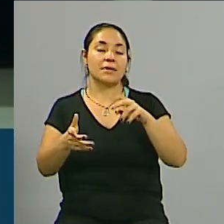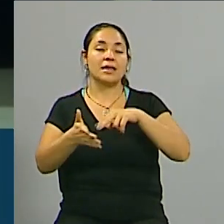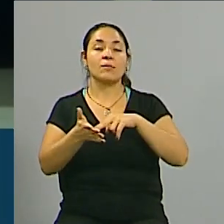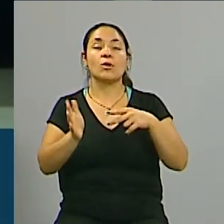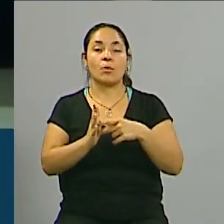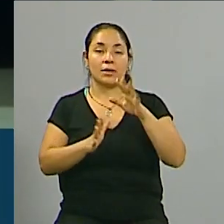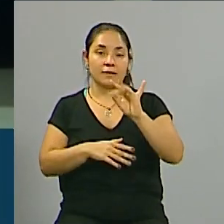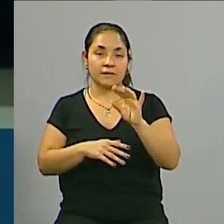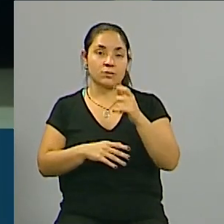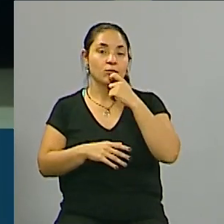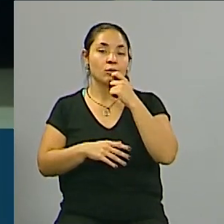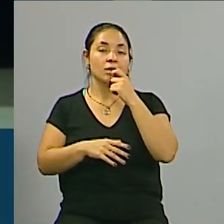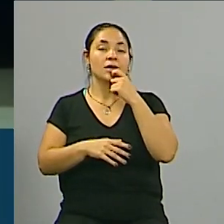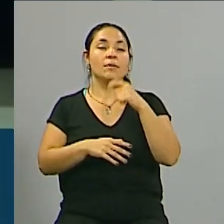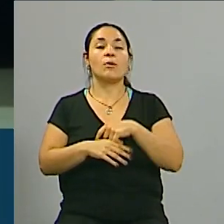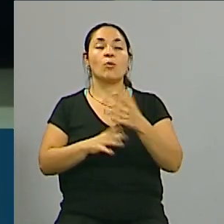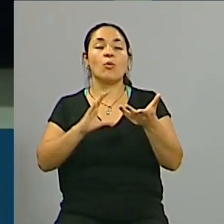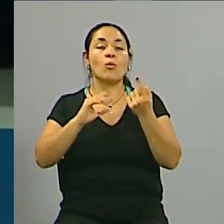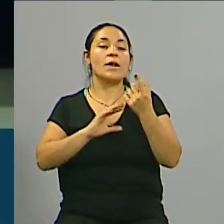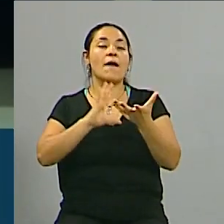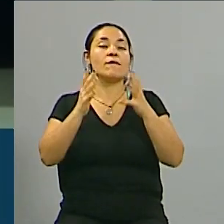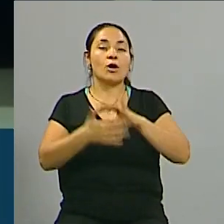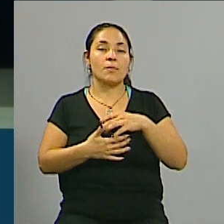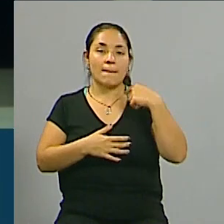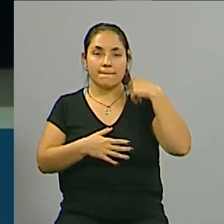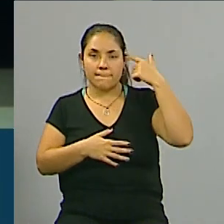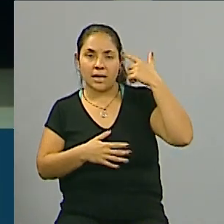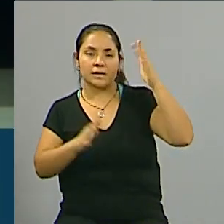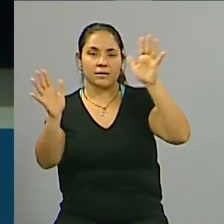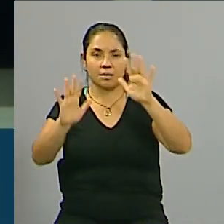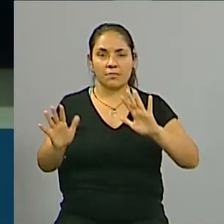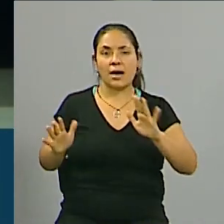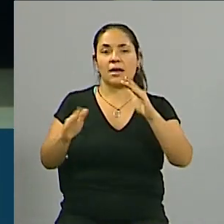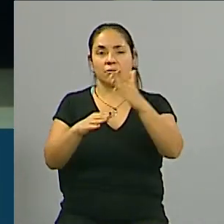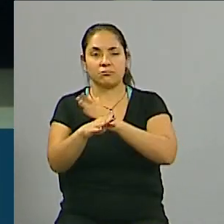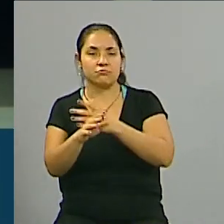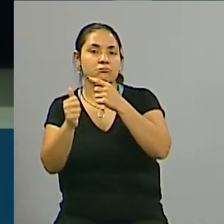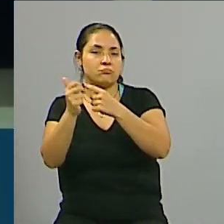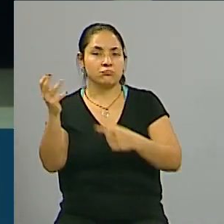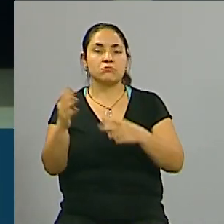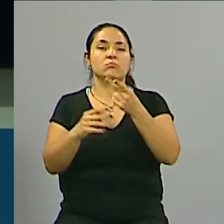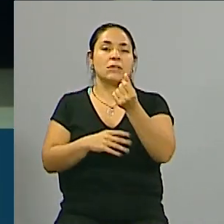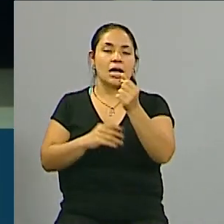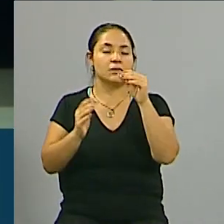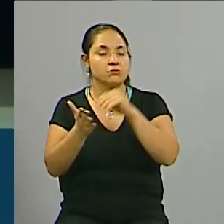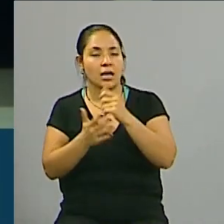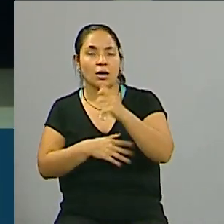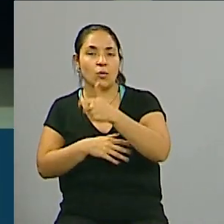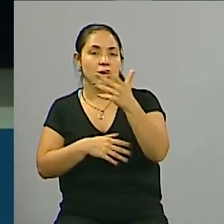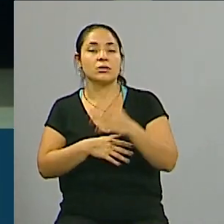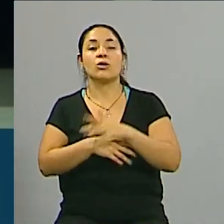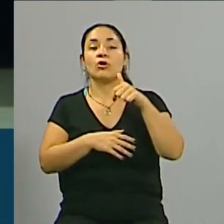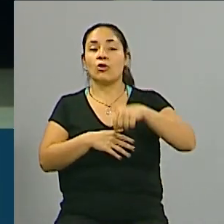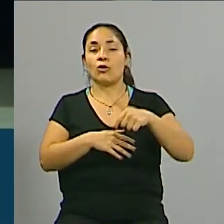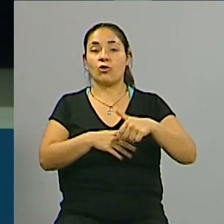Una licitación que uno la arma de una forma, al poco... Hoy día ha llegado el dólar, no hace mucho venía camino acá y venía leyendo una nota,